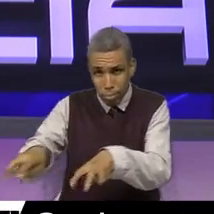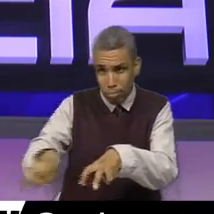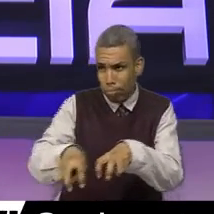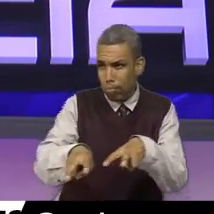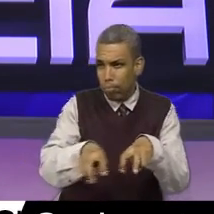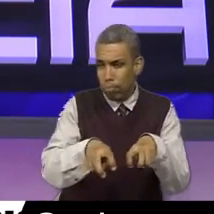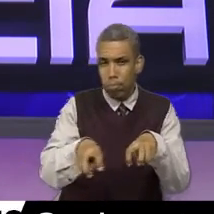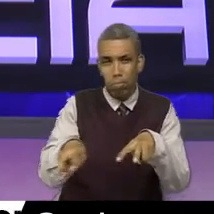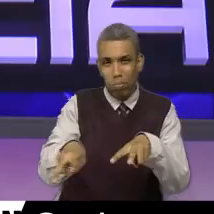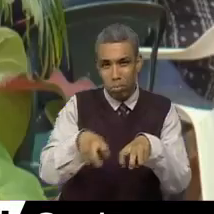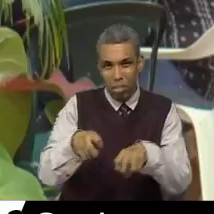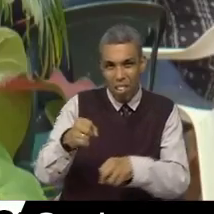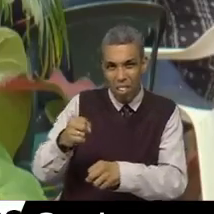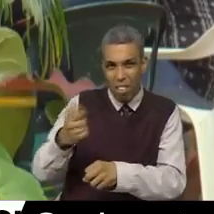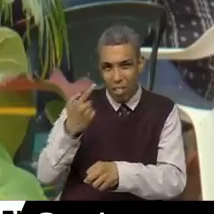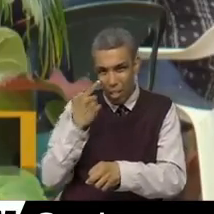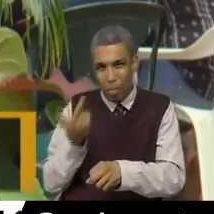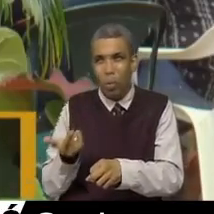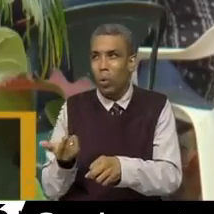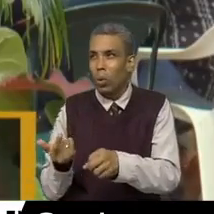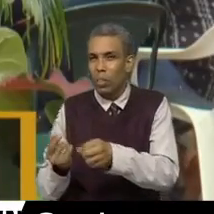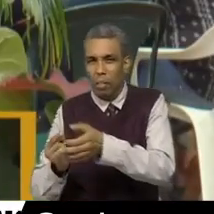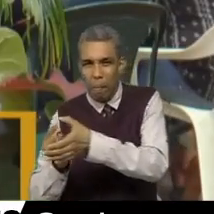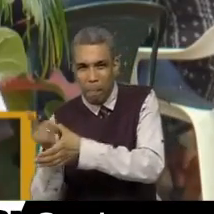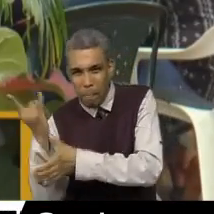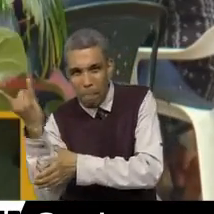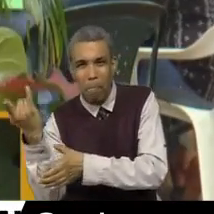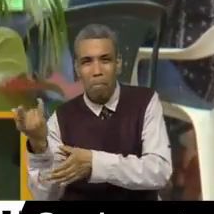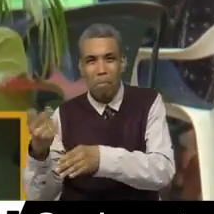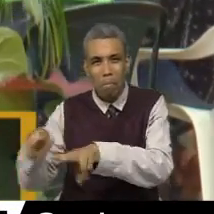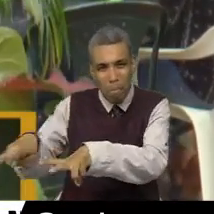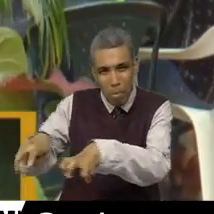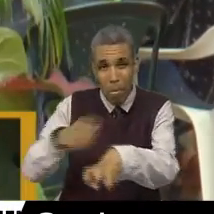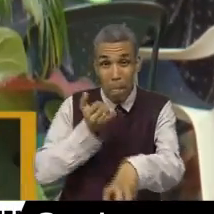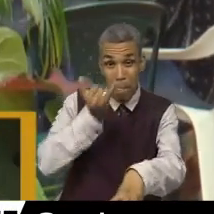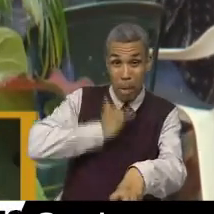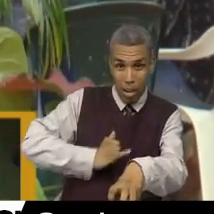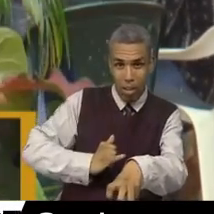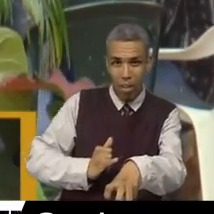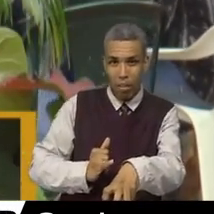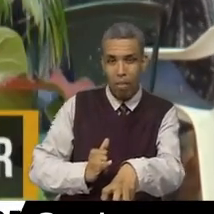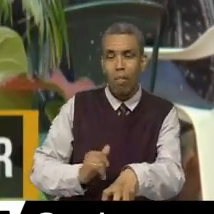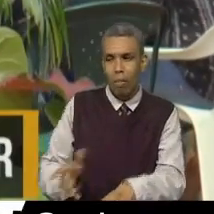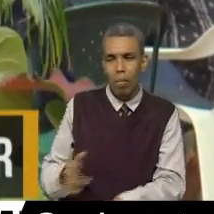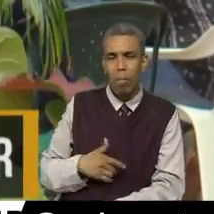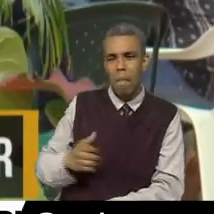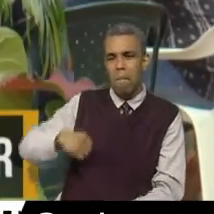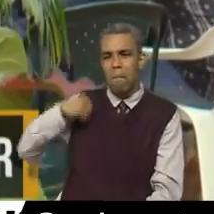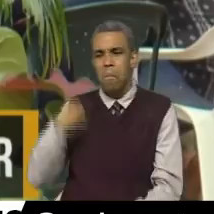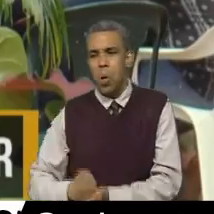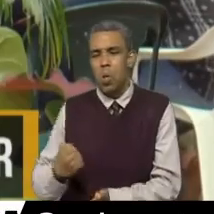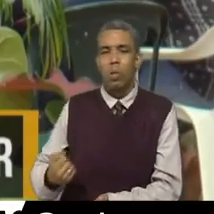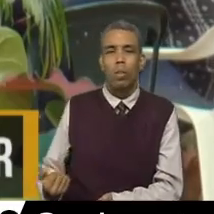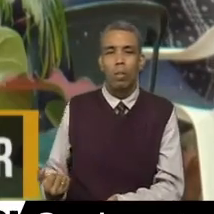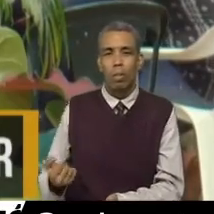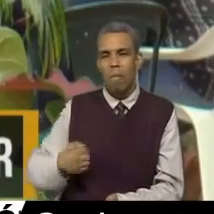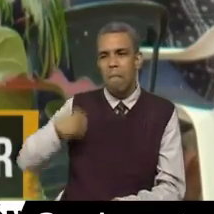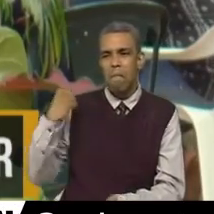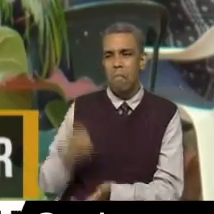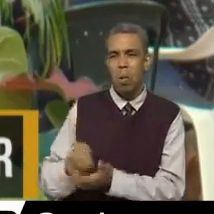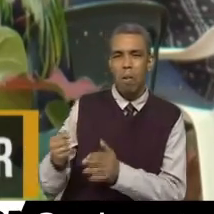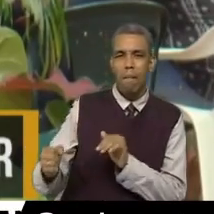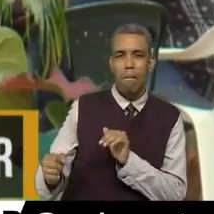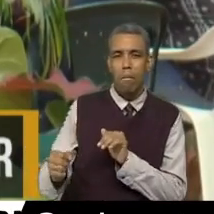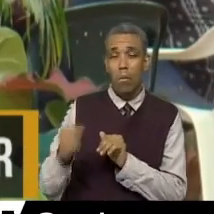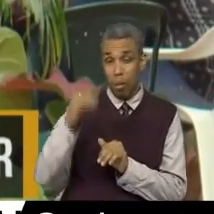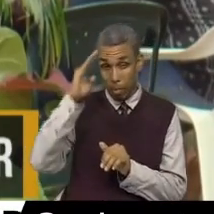Zulay. Muy buenas tardes, pues graves denuncias se conocieron hace pocos minutos aquí en Credos cuando campesinos de las zonas del sur de Bolívar como